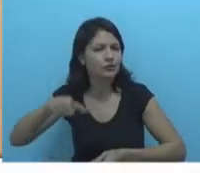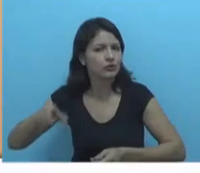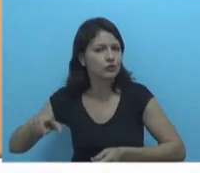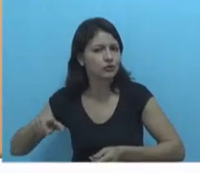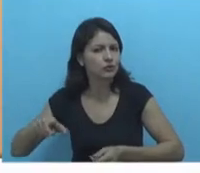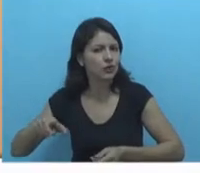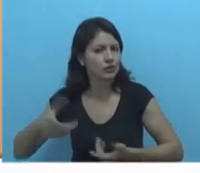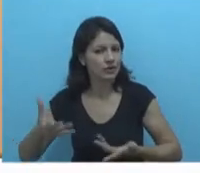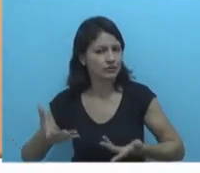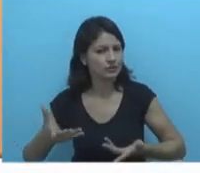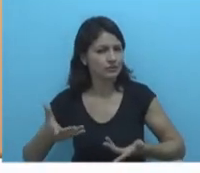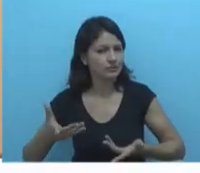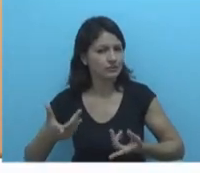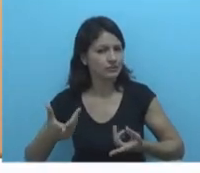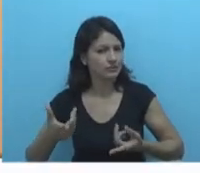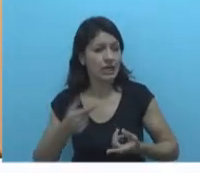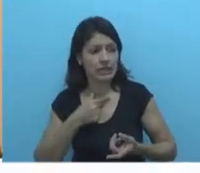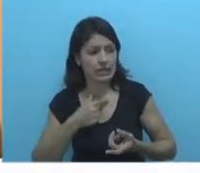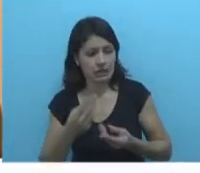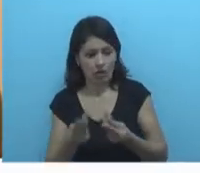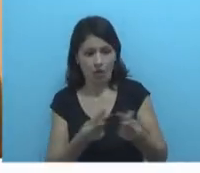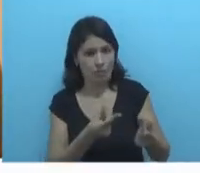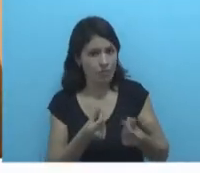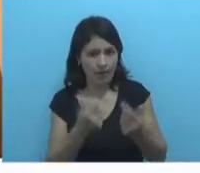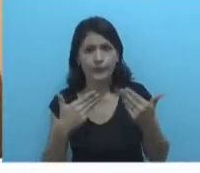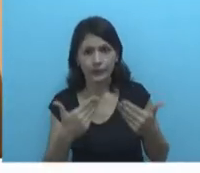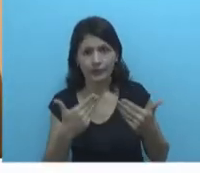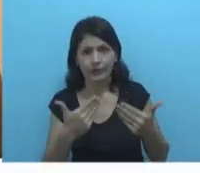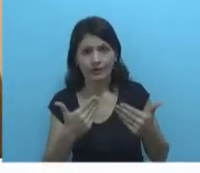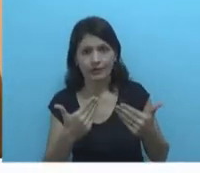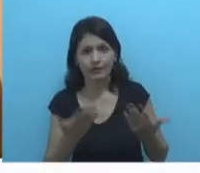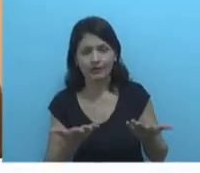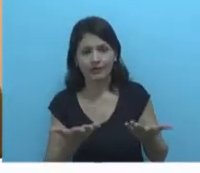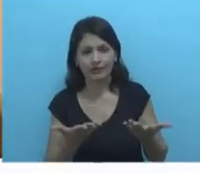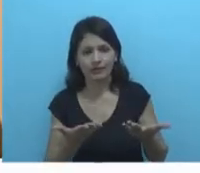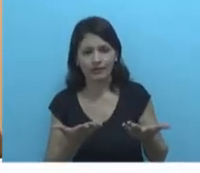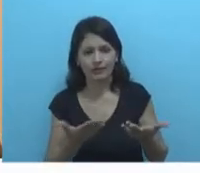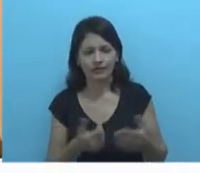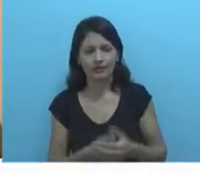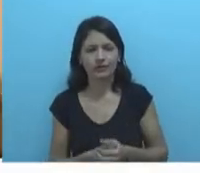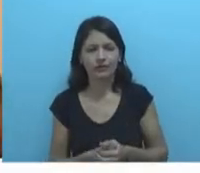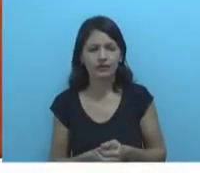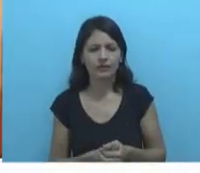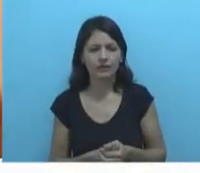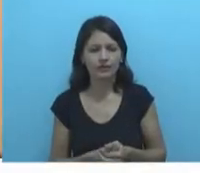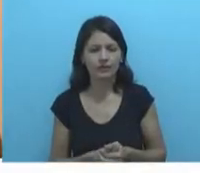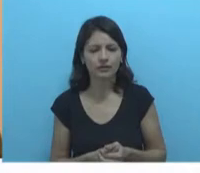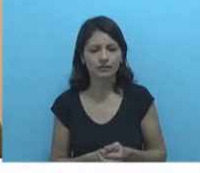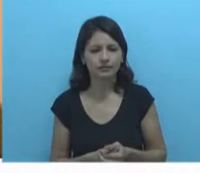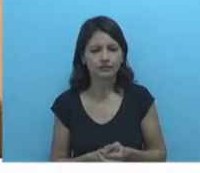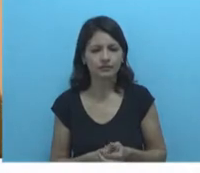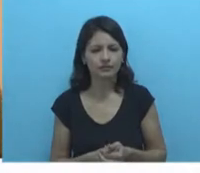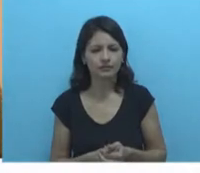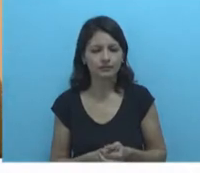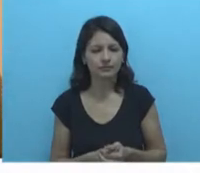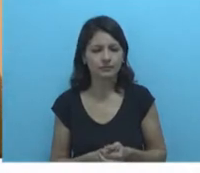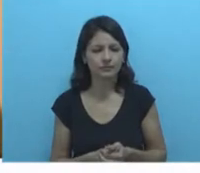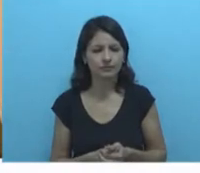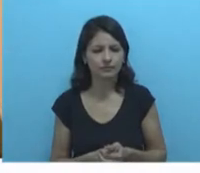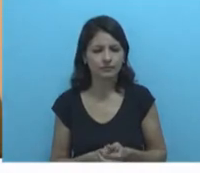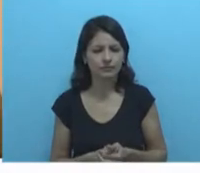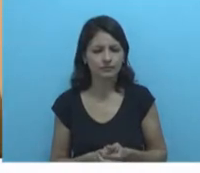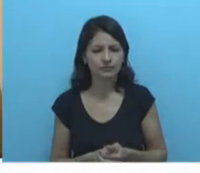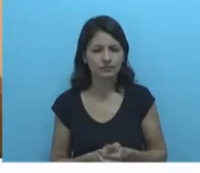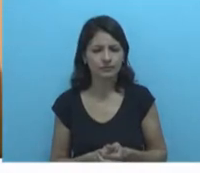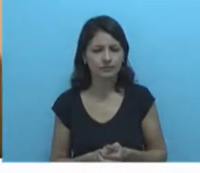preocupamos por la demanda, que son los argentinos que se alimentan de la carne. Por eso, me parece que